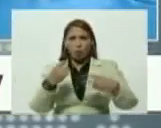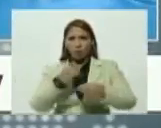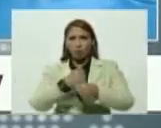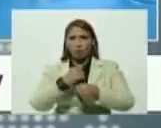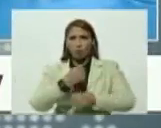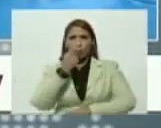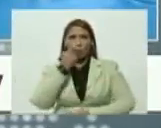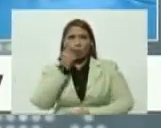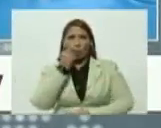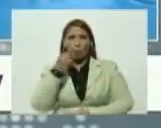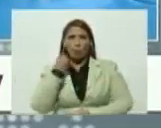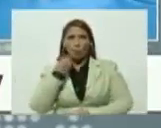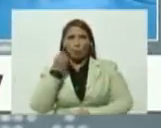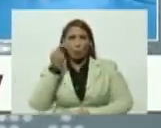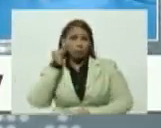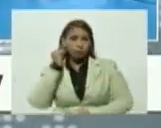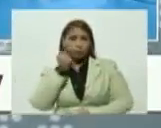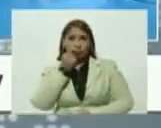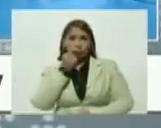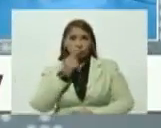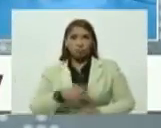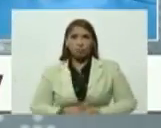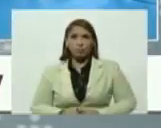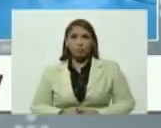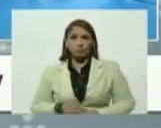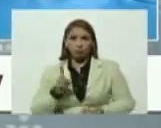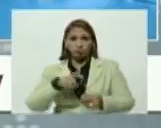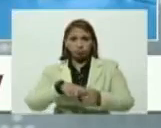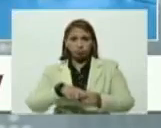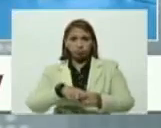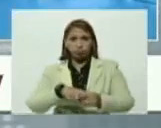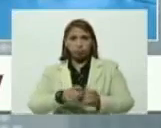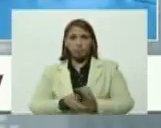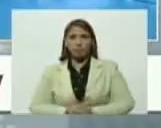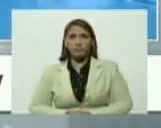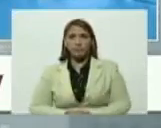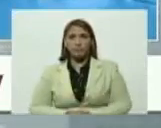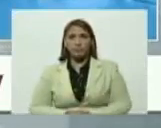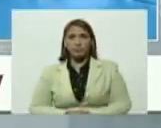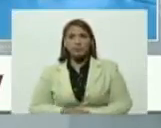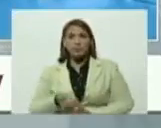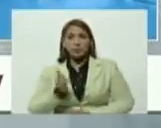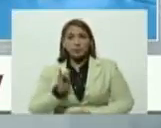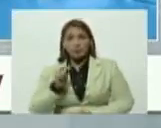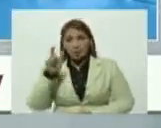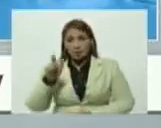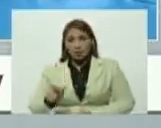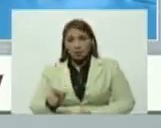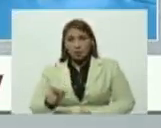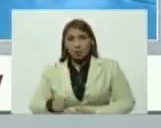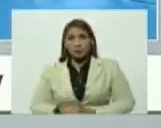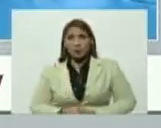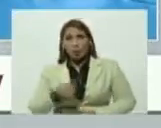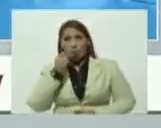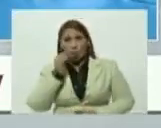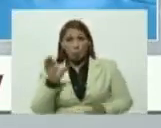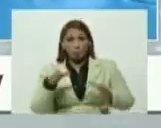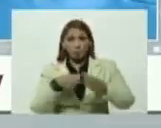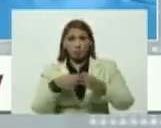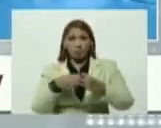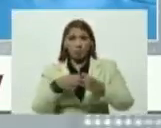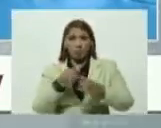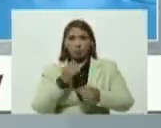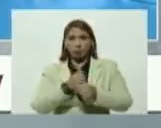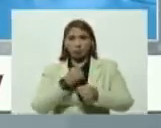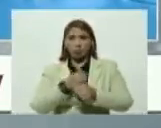chambistas a la Industria Diana de manera directa. Allá está Arbelis Oropesa, brigadista de